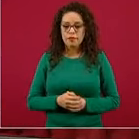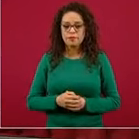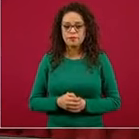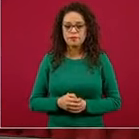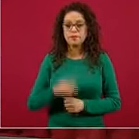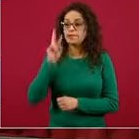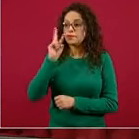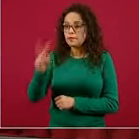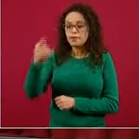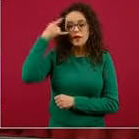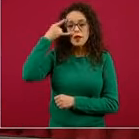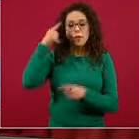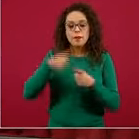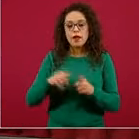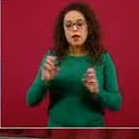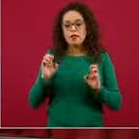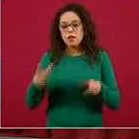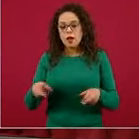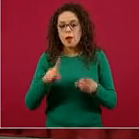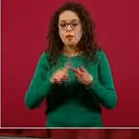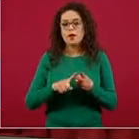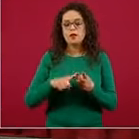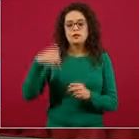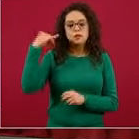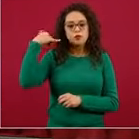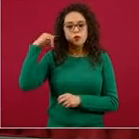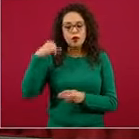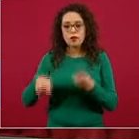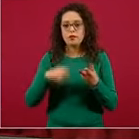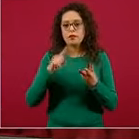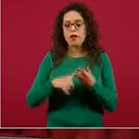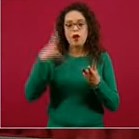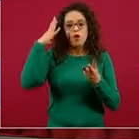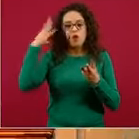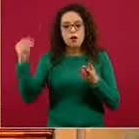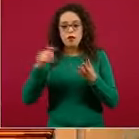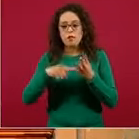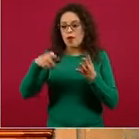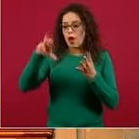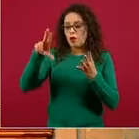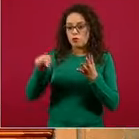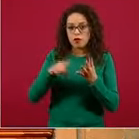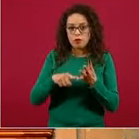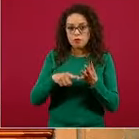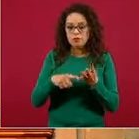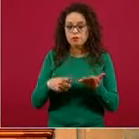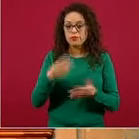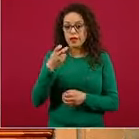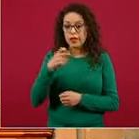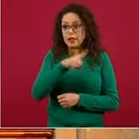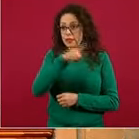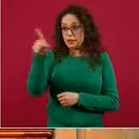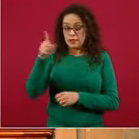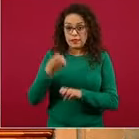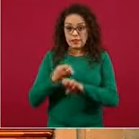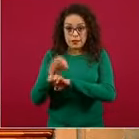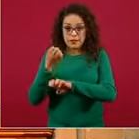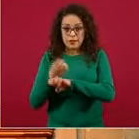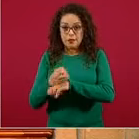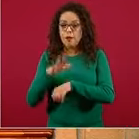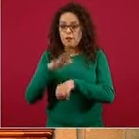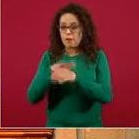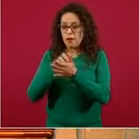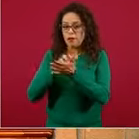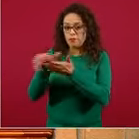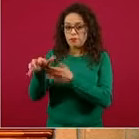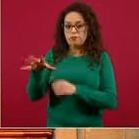Campeche, un Chiapas, un Yucatán, Colima, Quintana Roo y todas estas otras entidades, que son la gran mayoría,